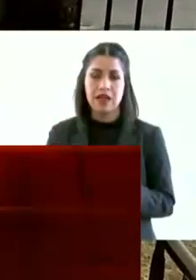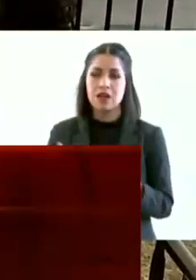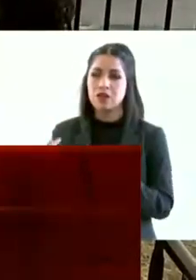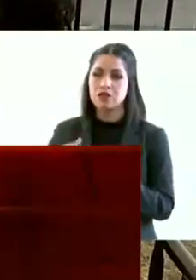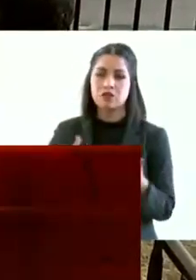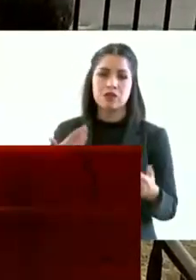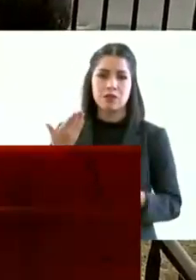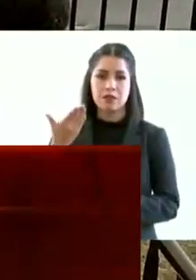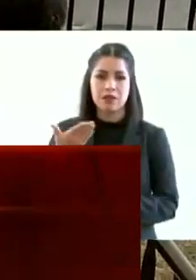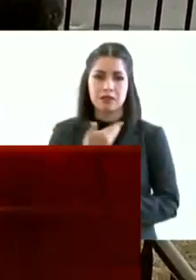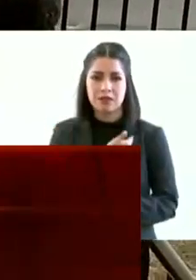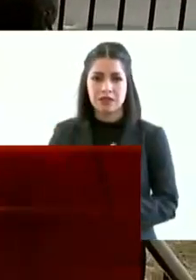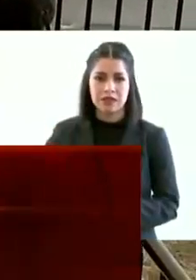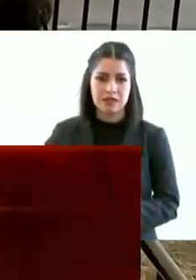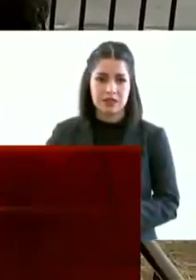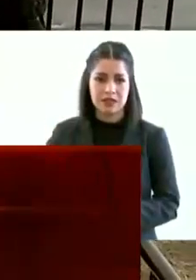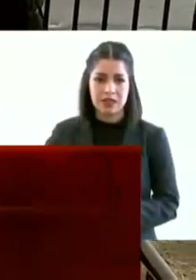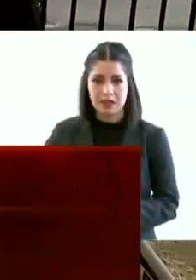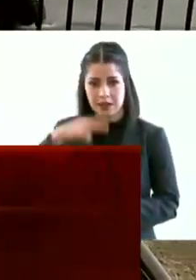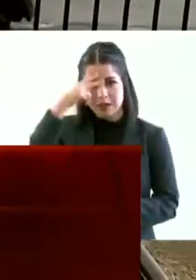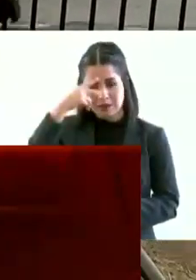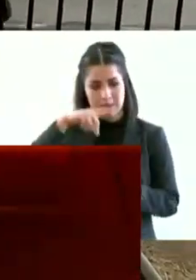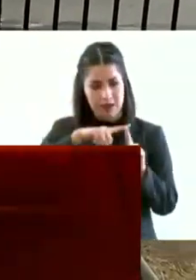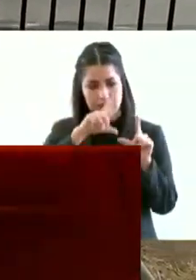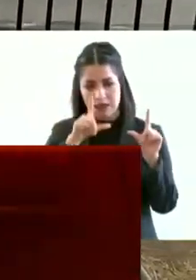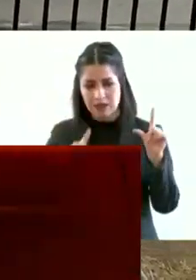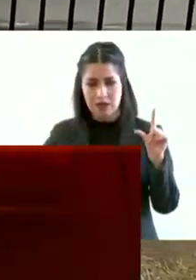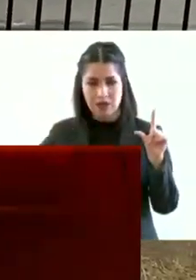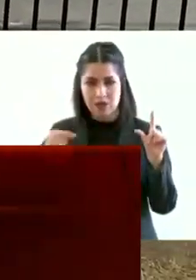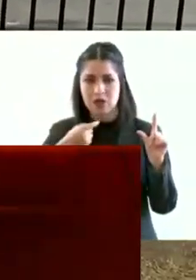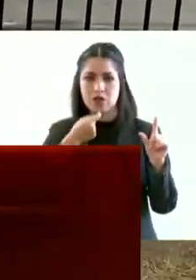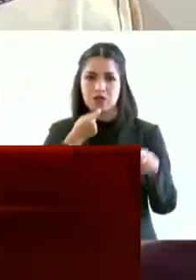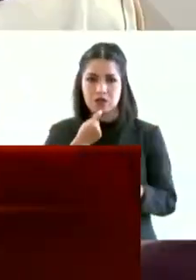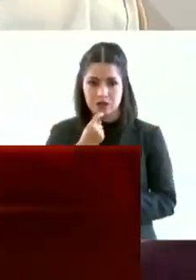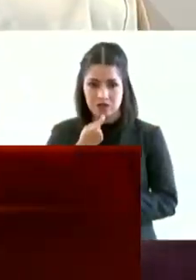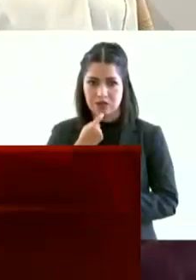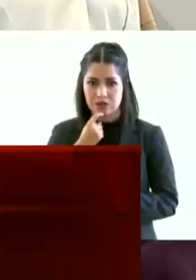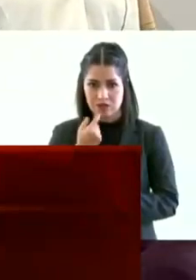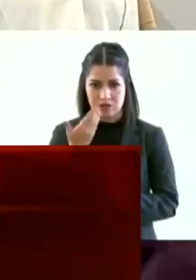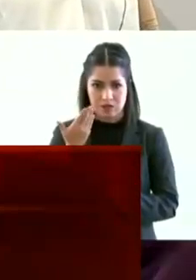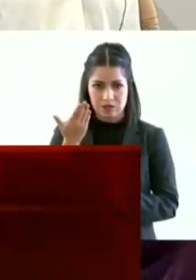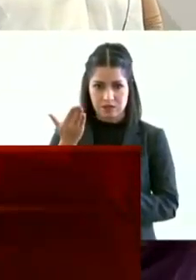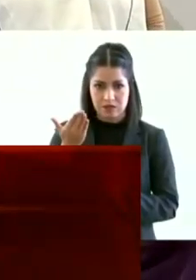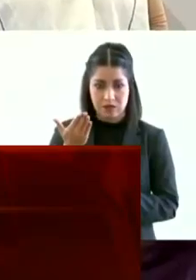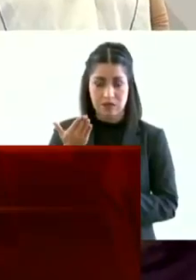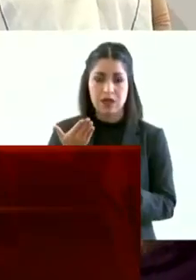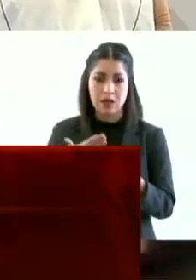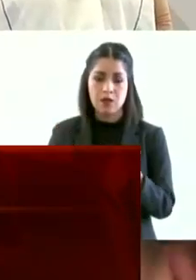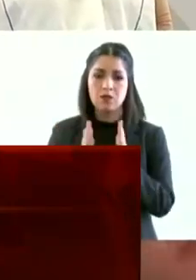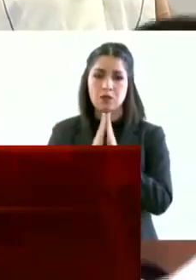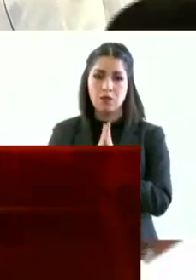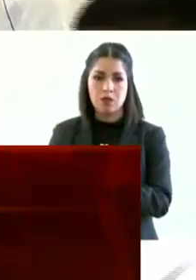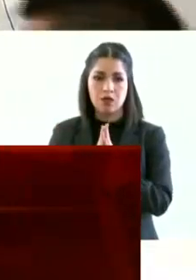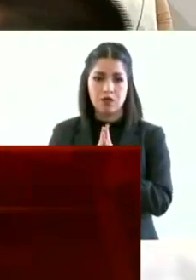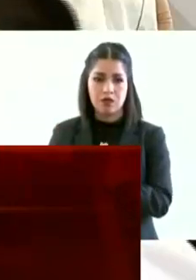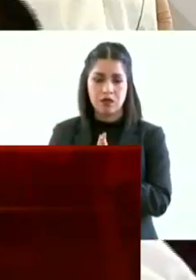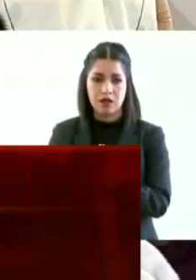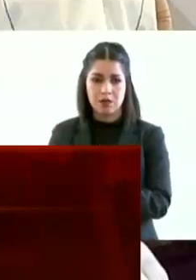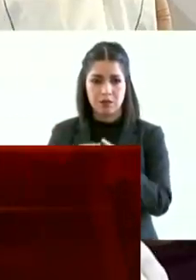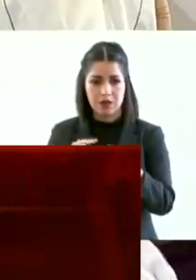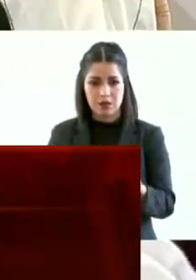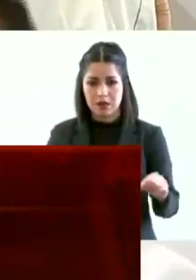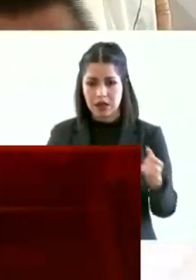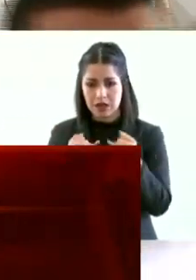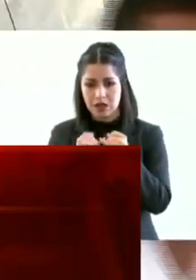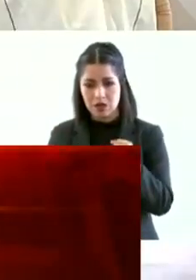Solicitamos al presidente de los Estados Unidos Mexicanos, licenciado Andrés Manuel López Obrador, llevar a cabo el corte de listón